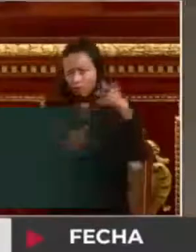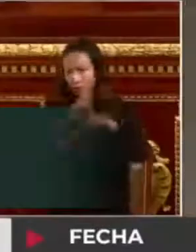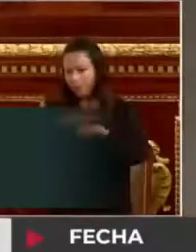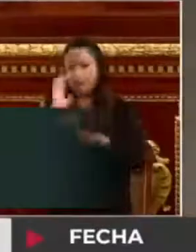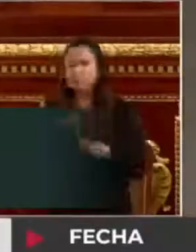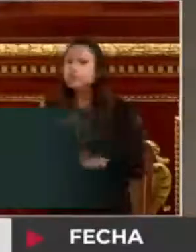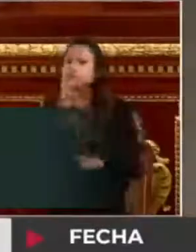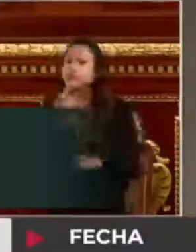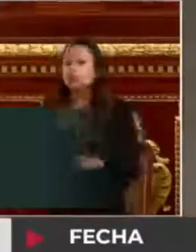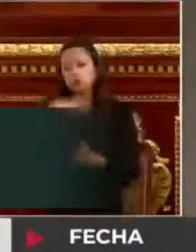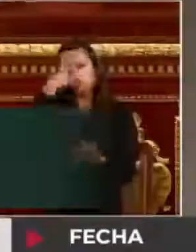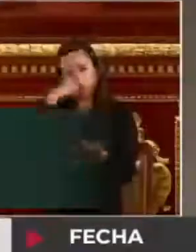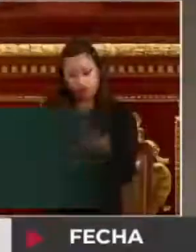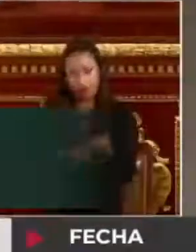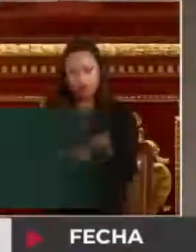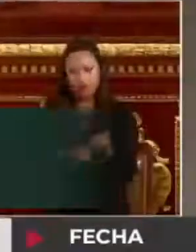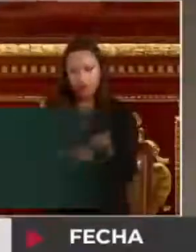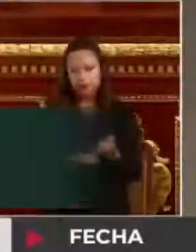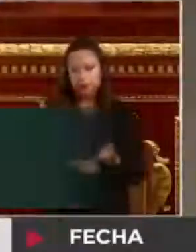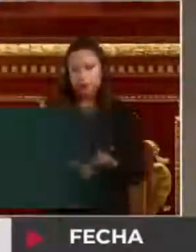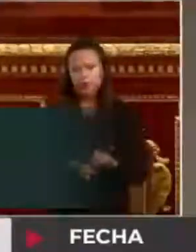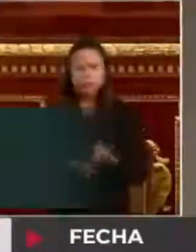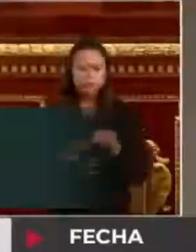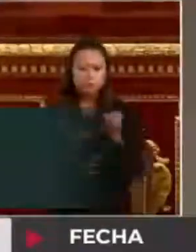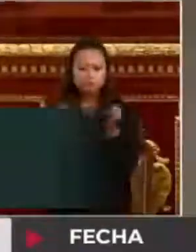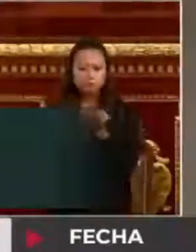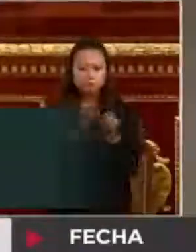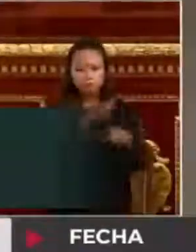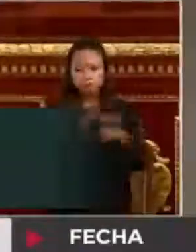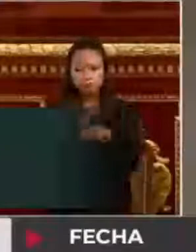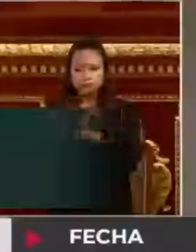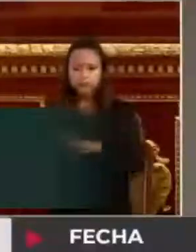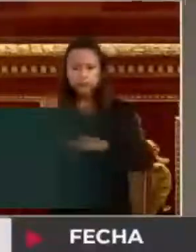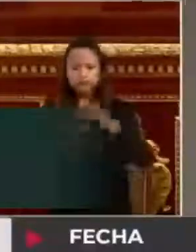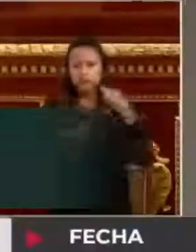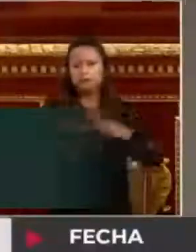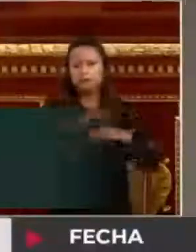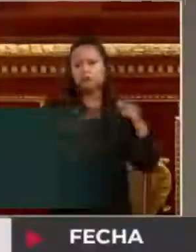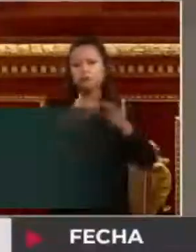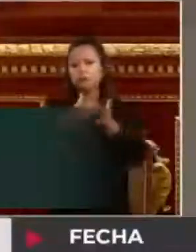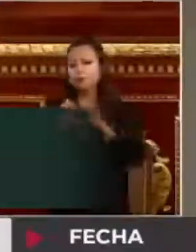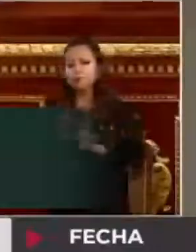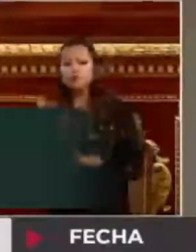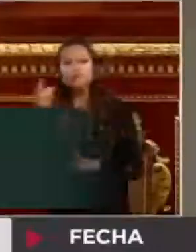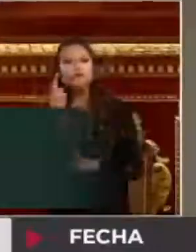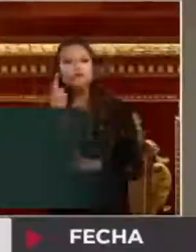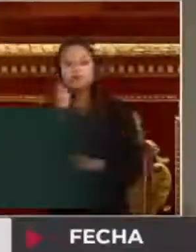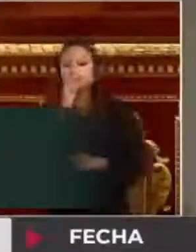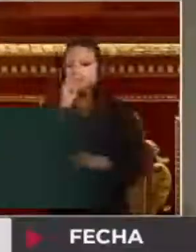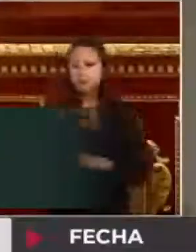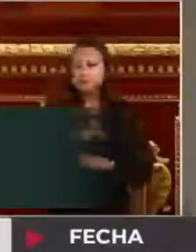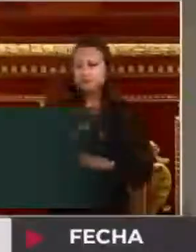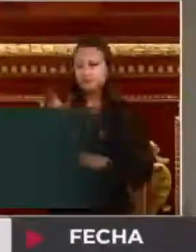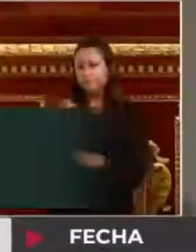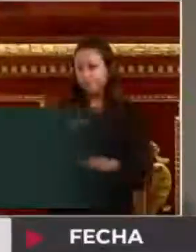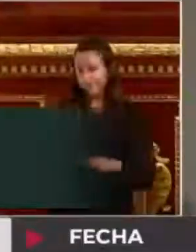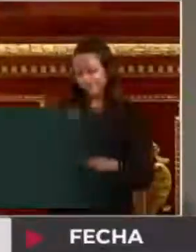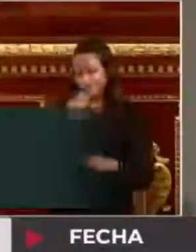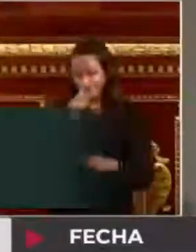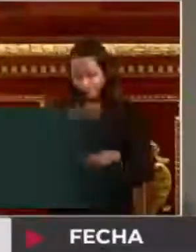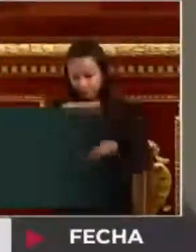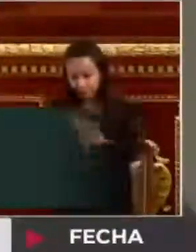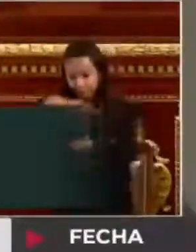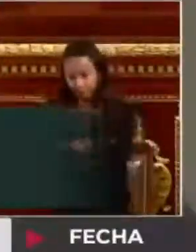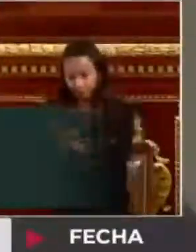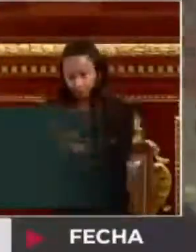Las y los diputados del Congreso de la Ciudad de México se unieron en un exhorto para que los partidos políticos eviten la postulación a cargos de elección popular o